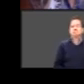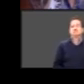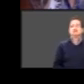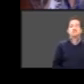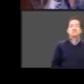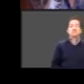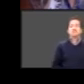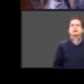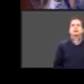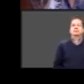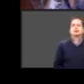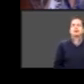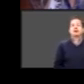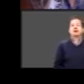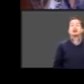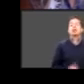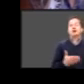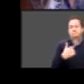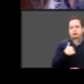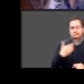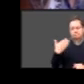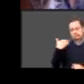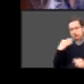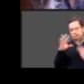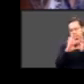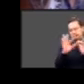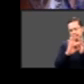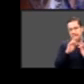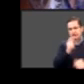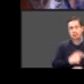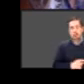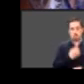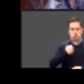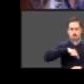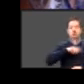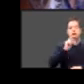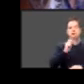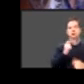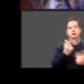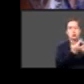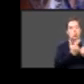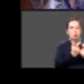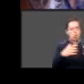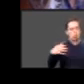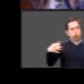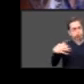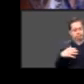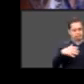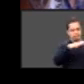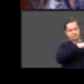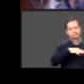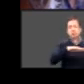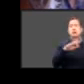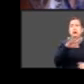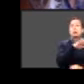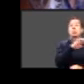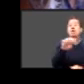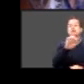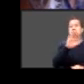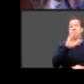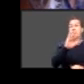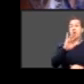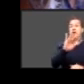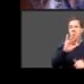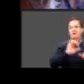como les comentaba pues nosotros somos un colectivo hoy de más de 450 organizaciones de la sociedad civil